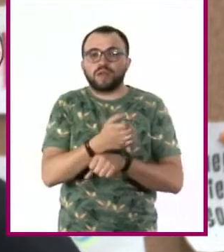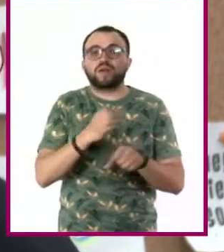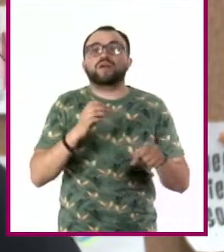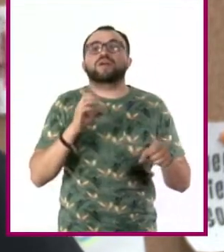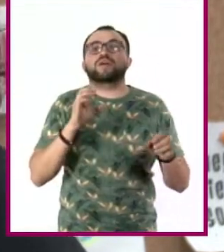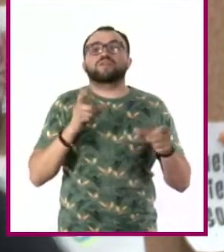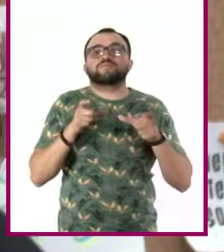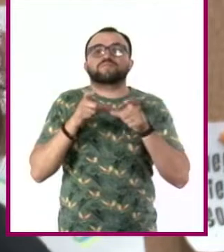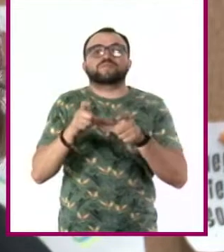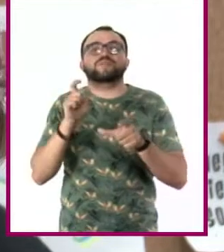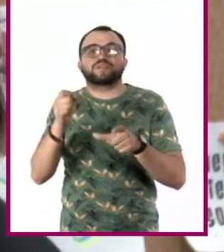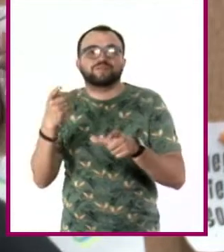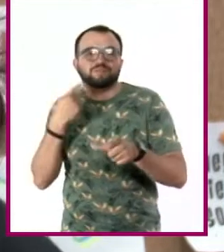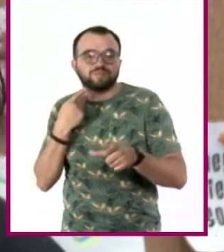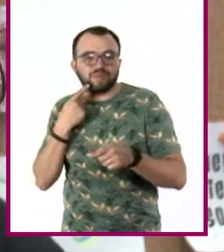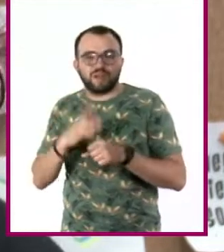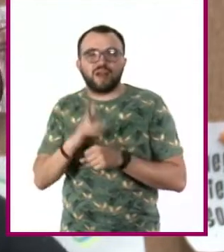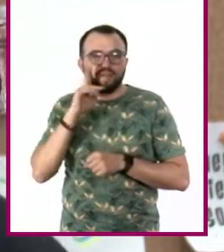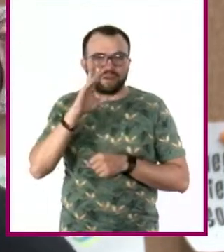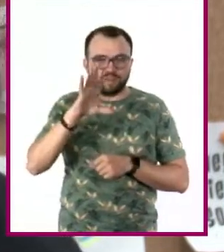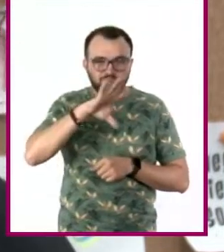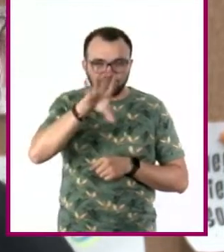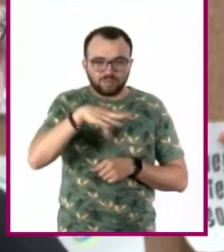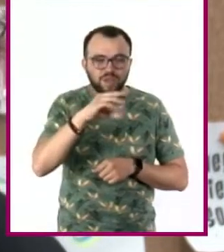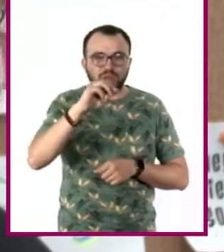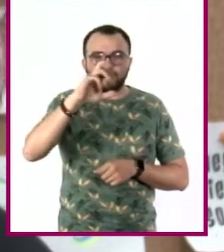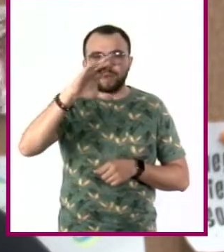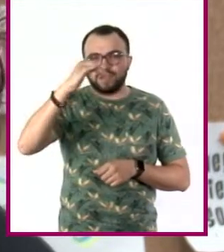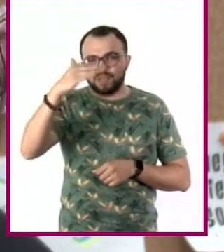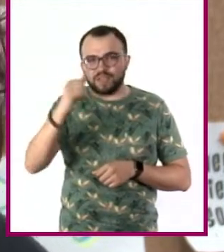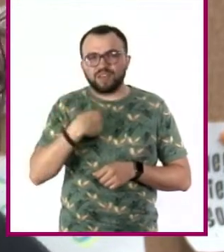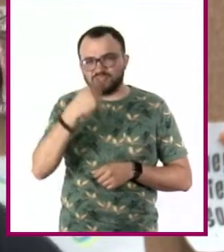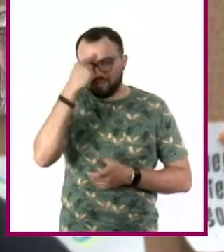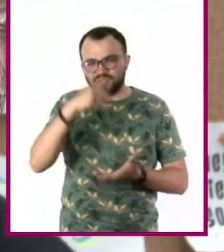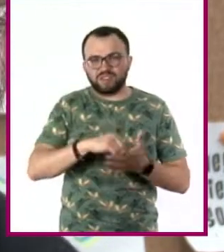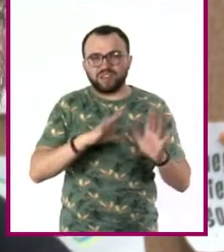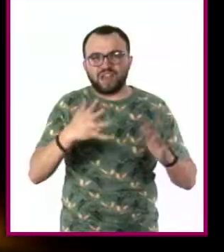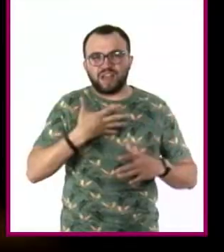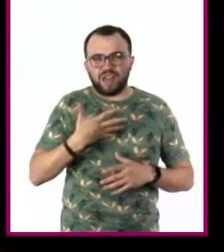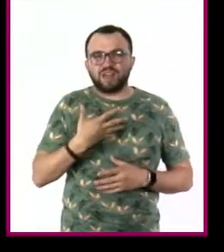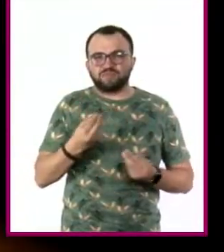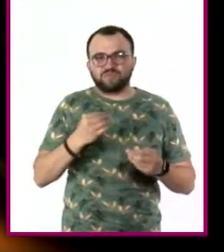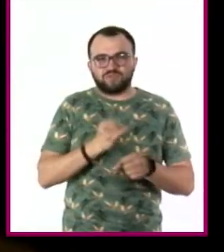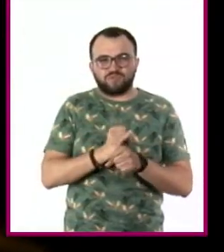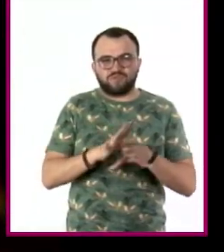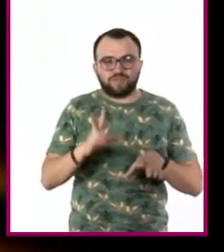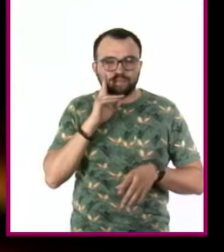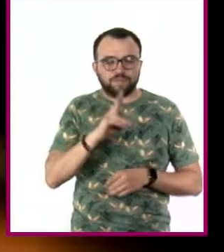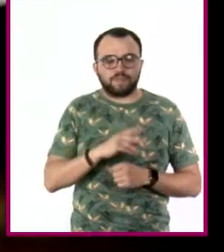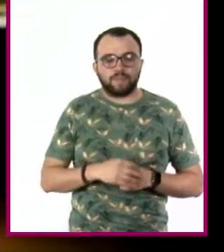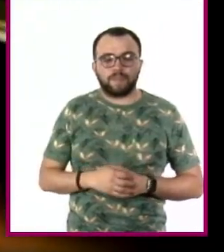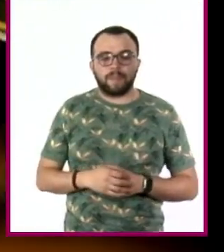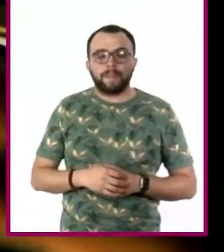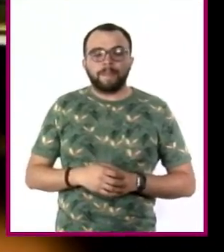político. ¿Te parece si buscamos a Mireya? Creo que ya tenemos bastante información.